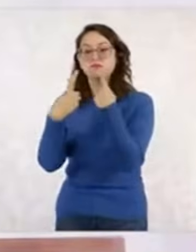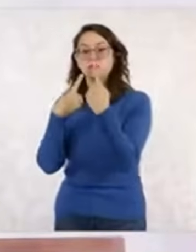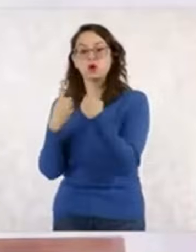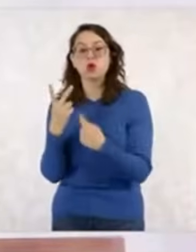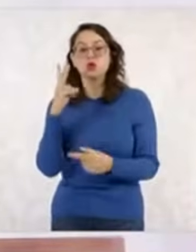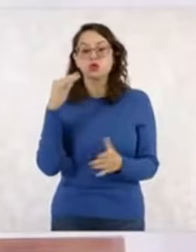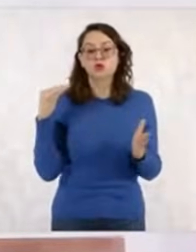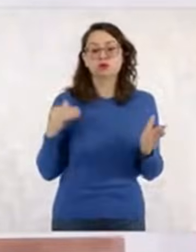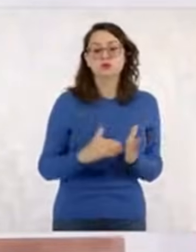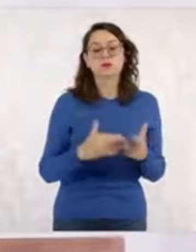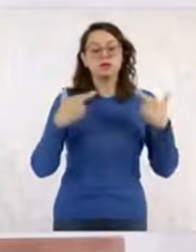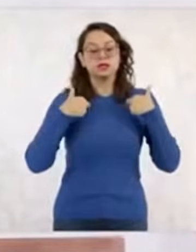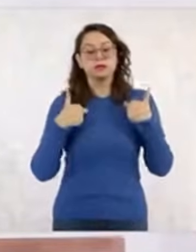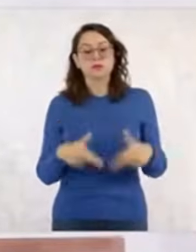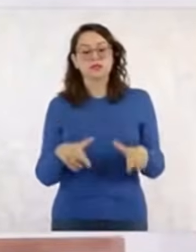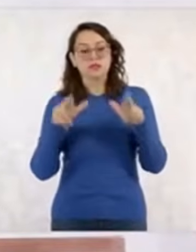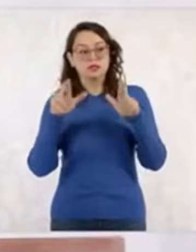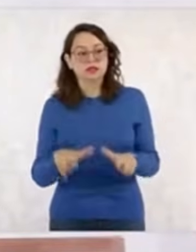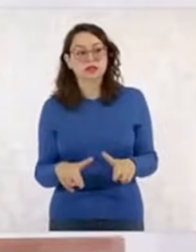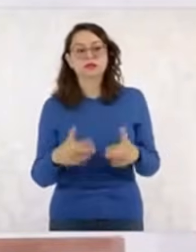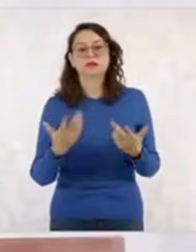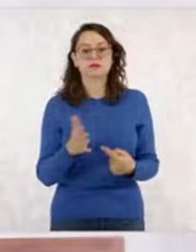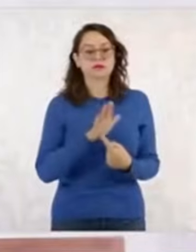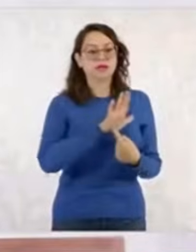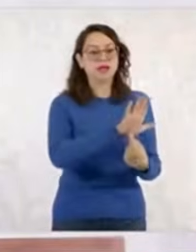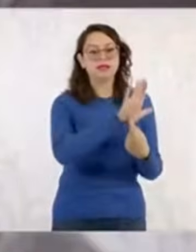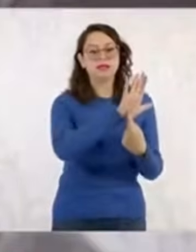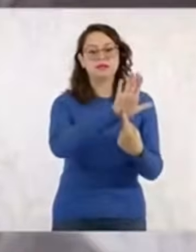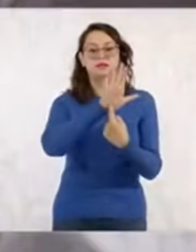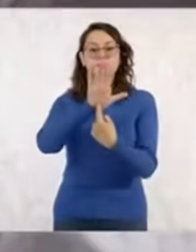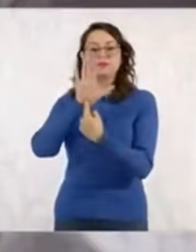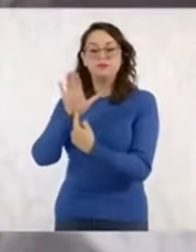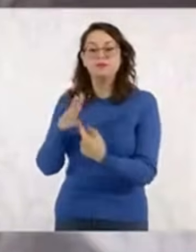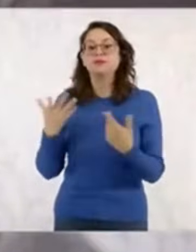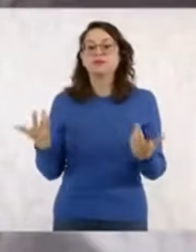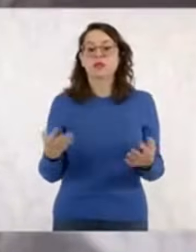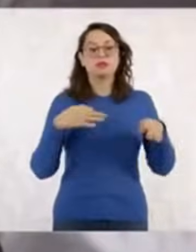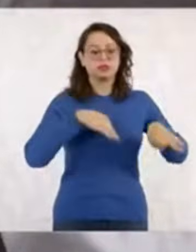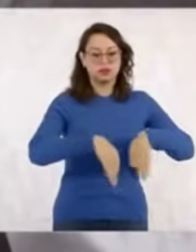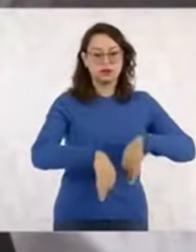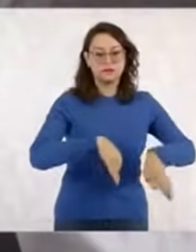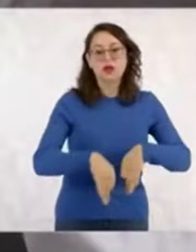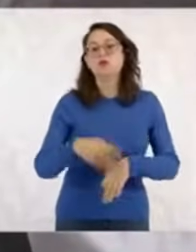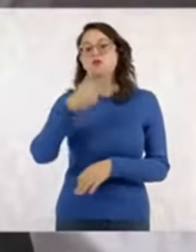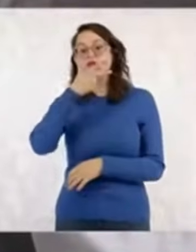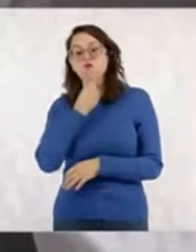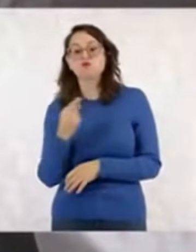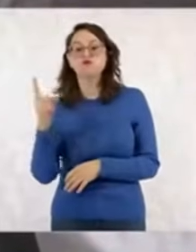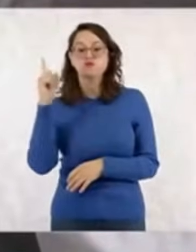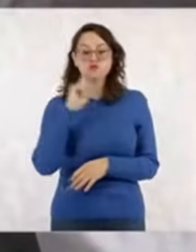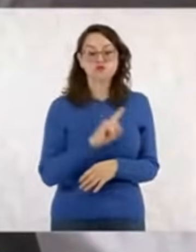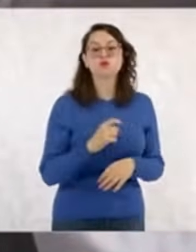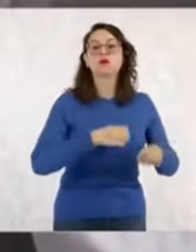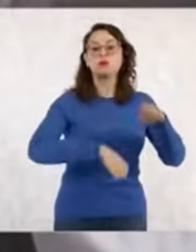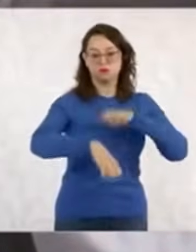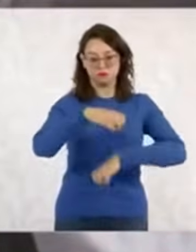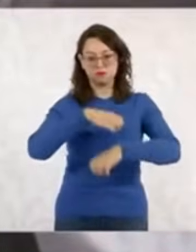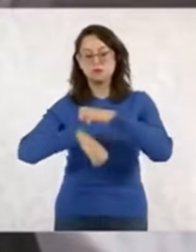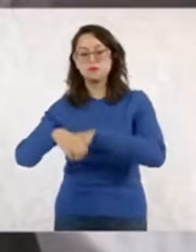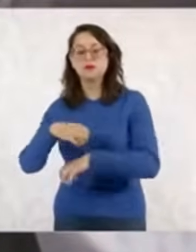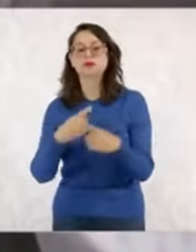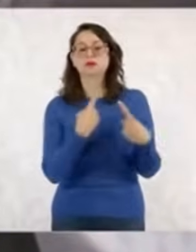2,000 representantes. En estos ejercicios de diálogo participaron trabajadoras y trabajadores, empresarias y